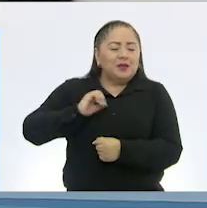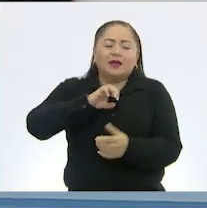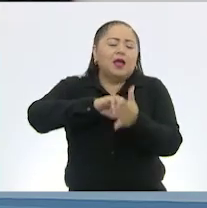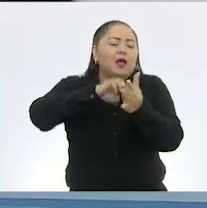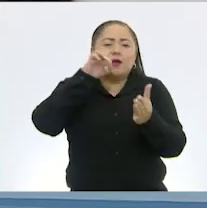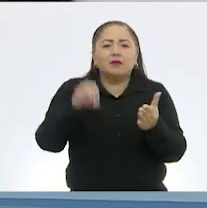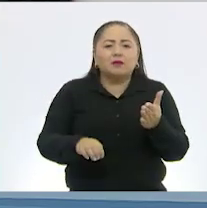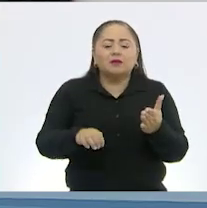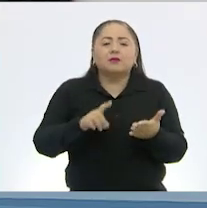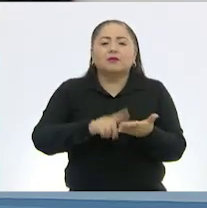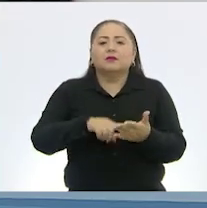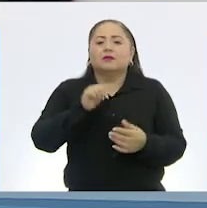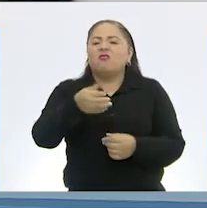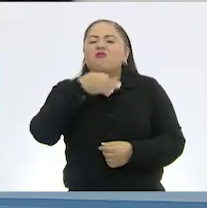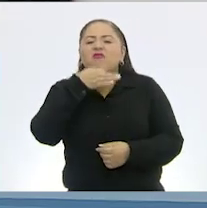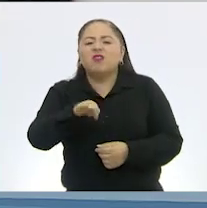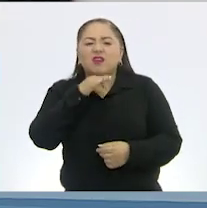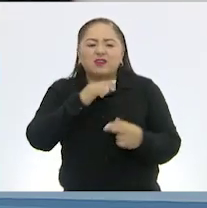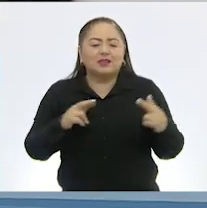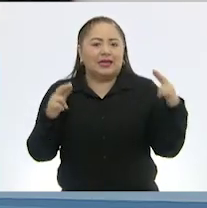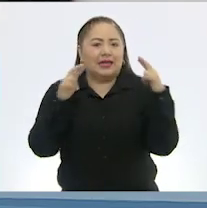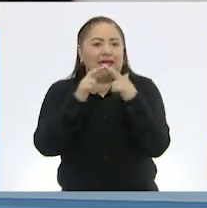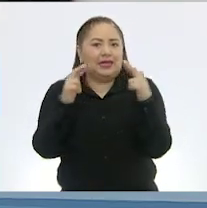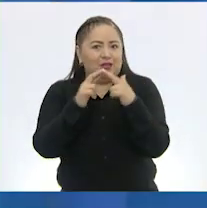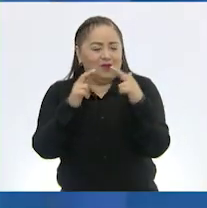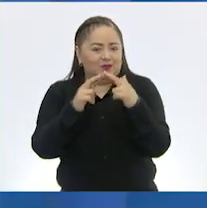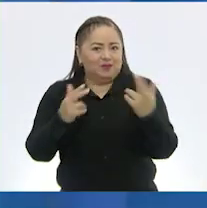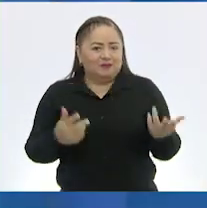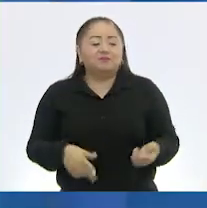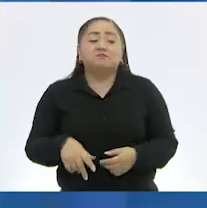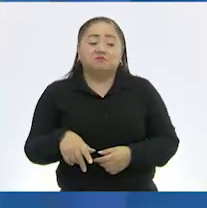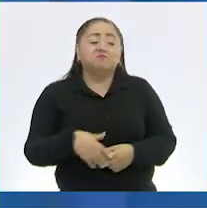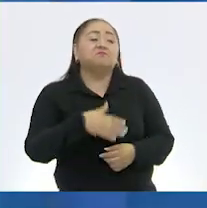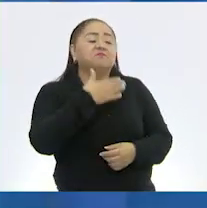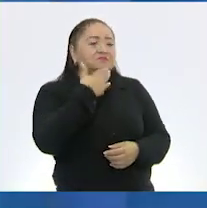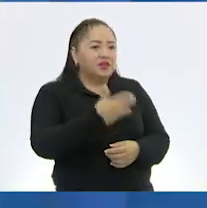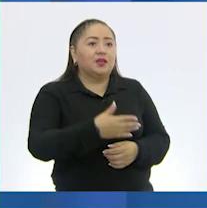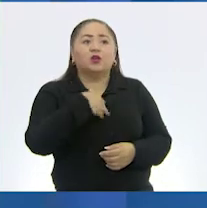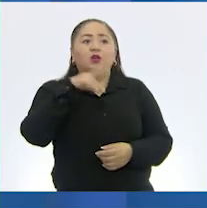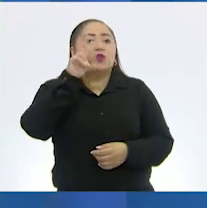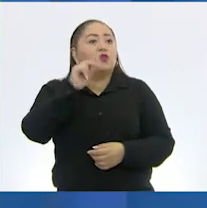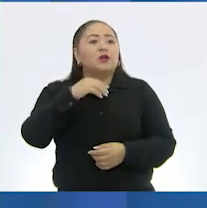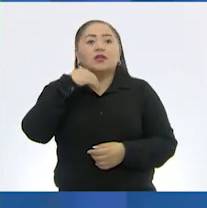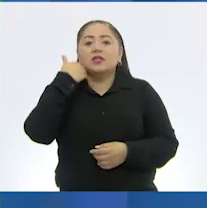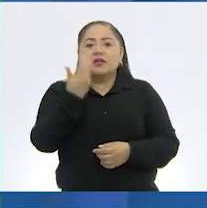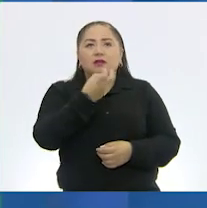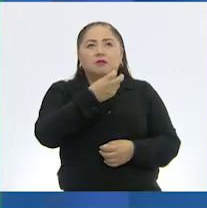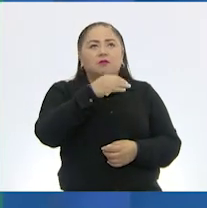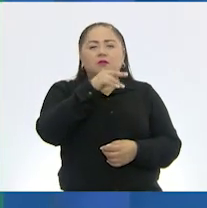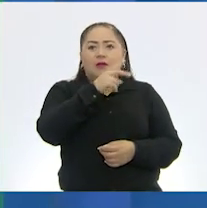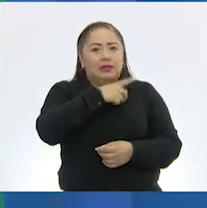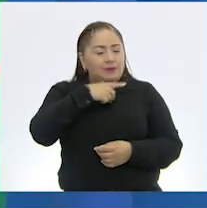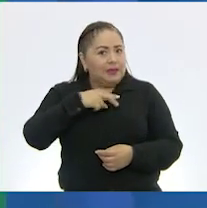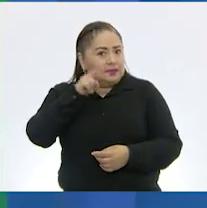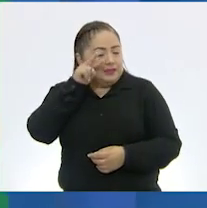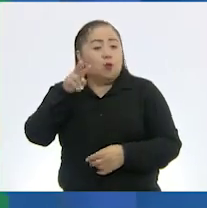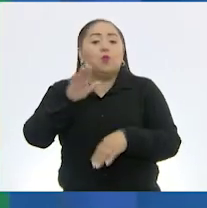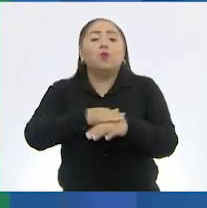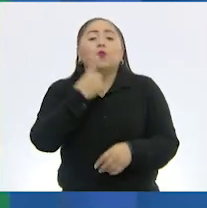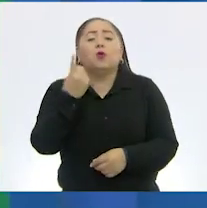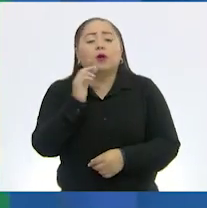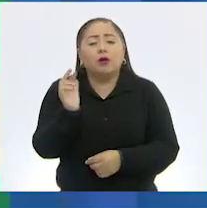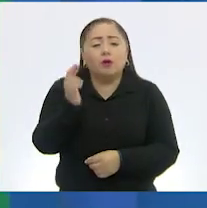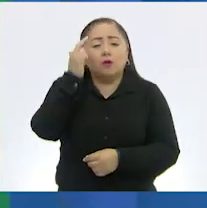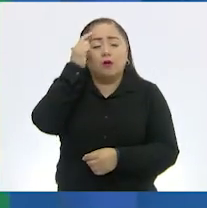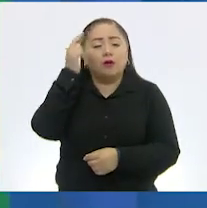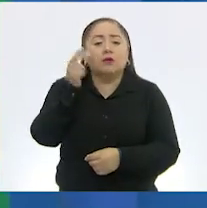ejemplo, las festividades religiosas. Muy bien. No quiero que pierdan ese aspecto de vista, porque recuerden